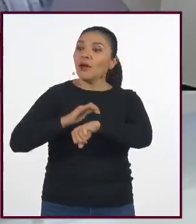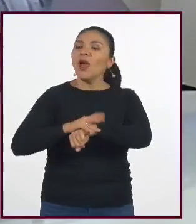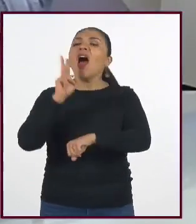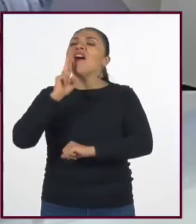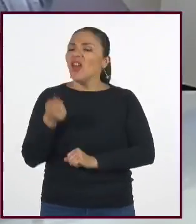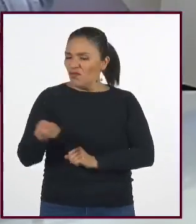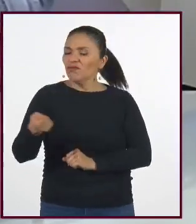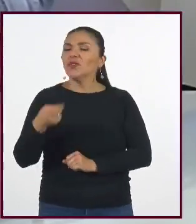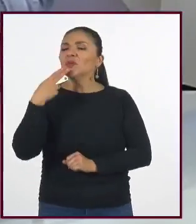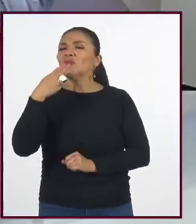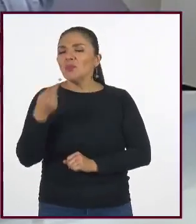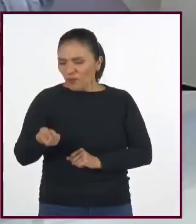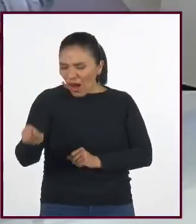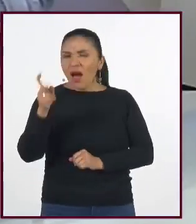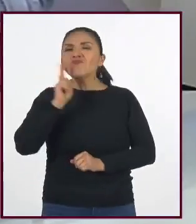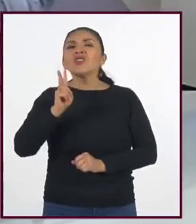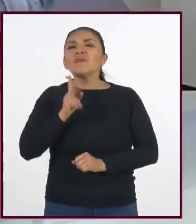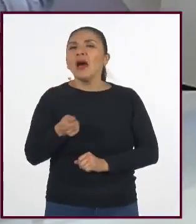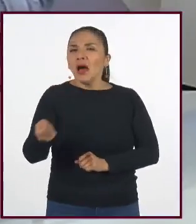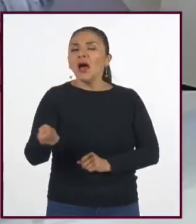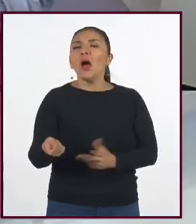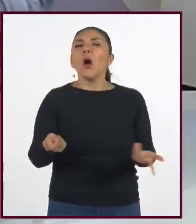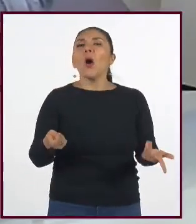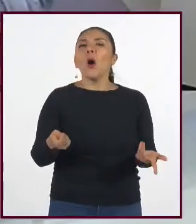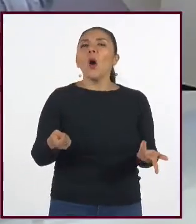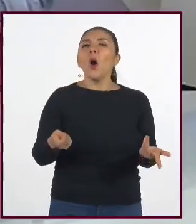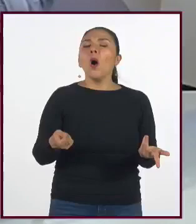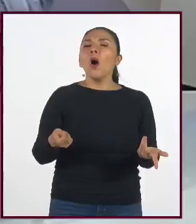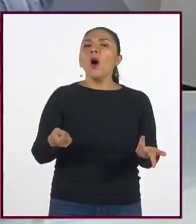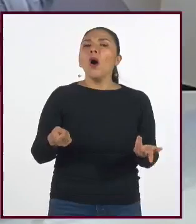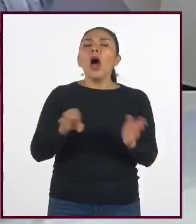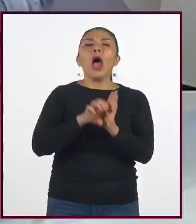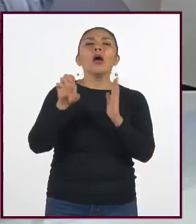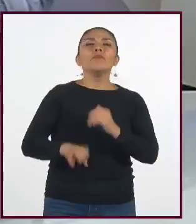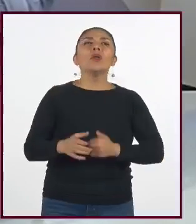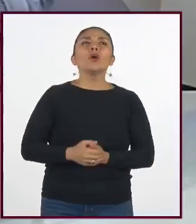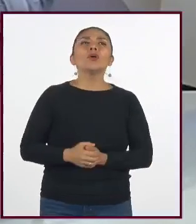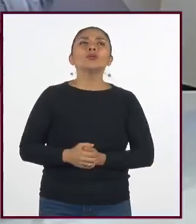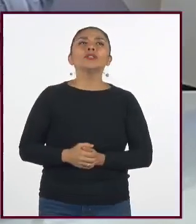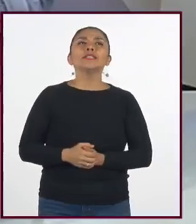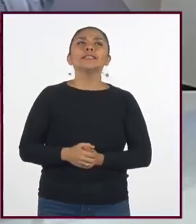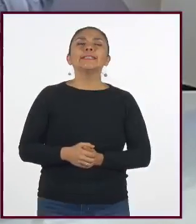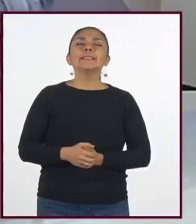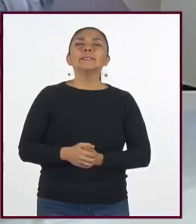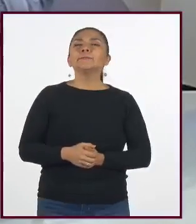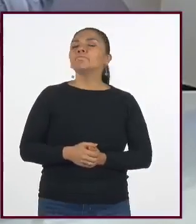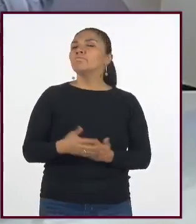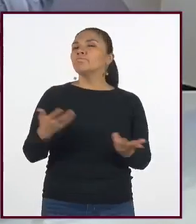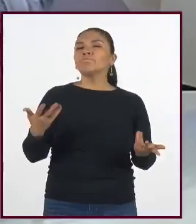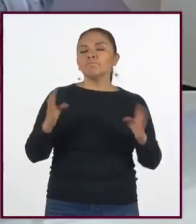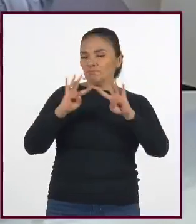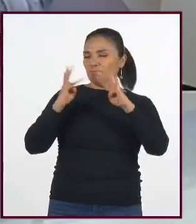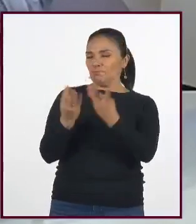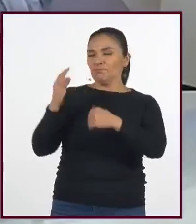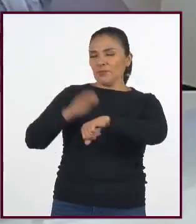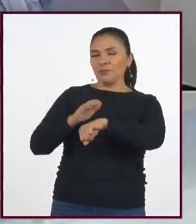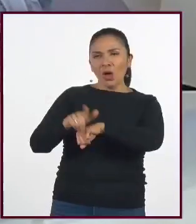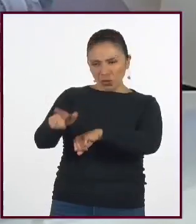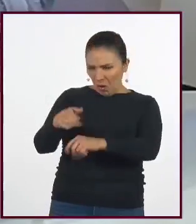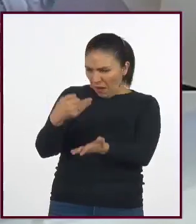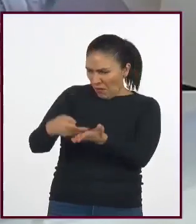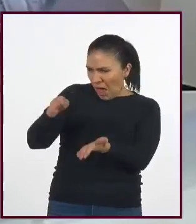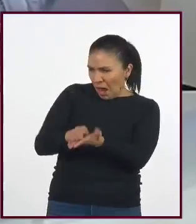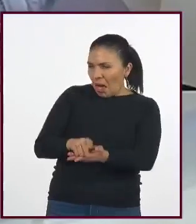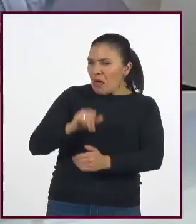¿no? O a poco vas a, no sé... no eres valiente. No eres valiente,